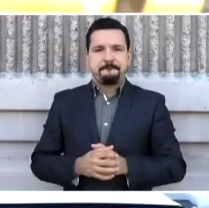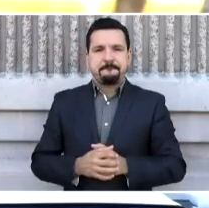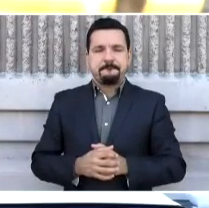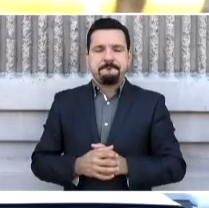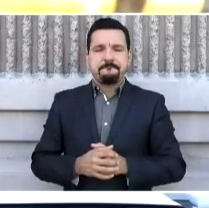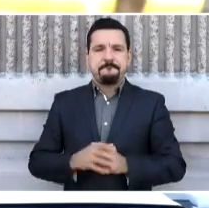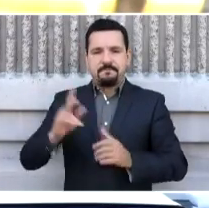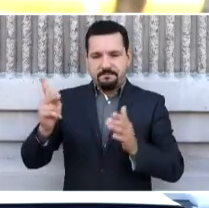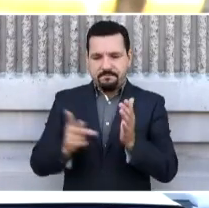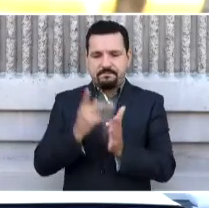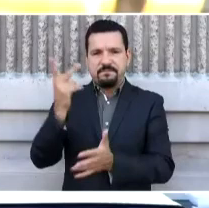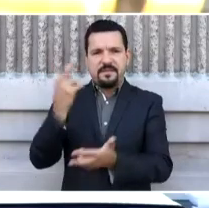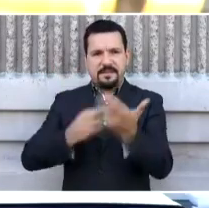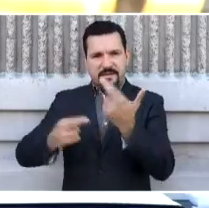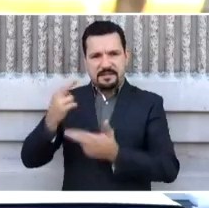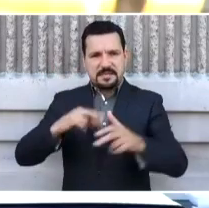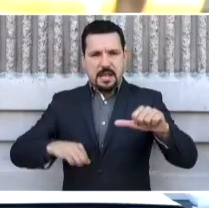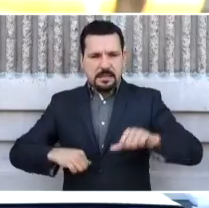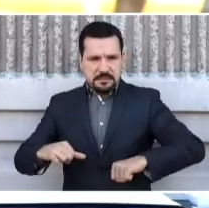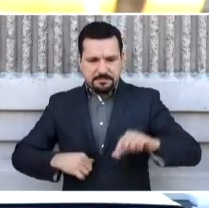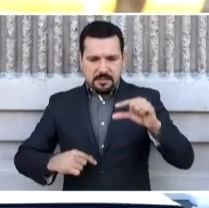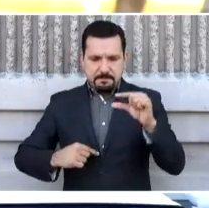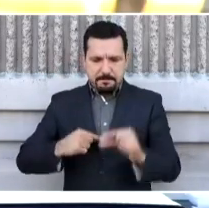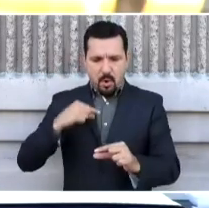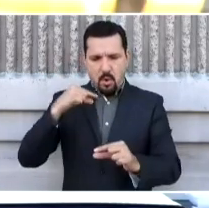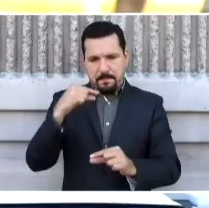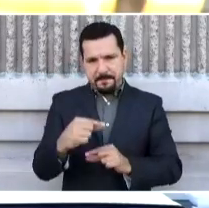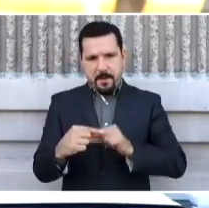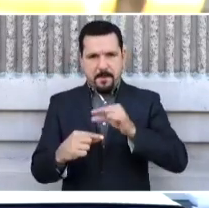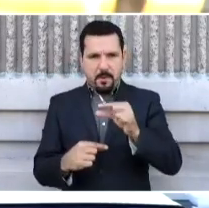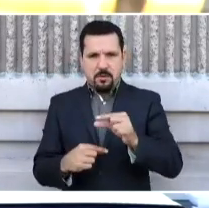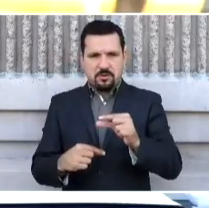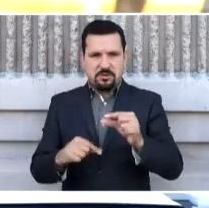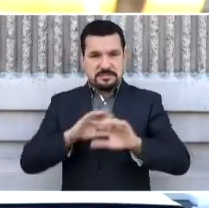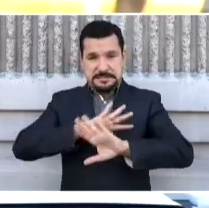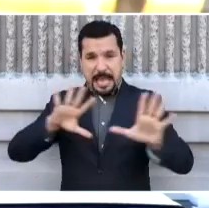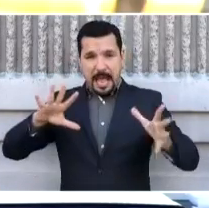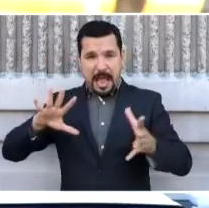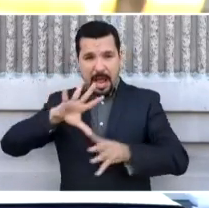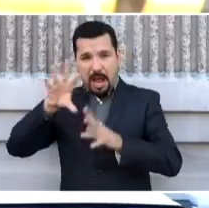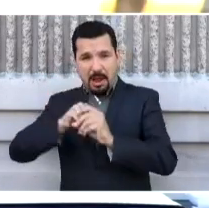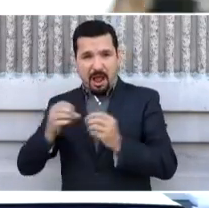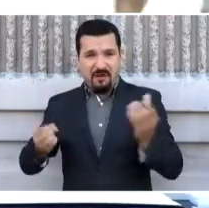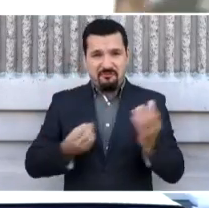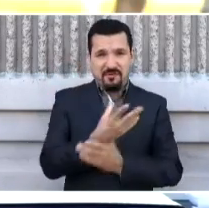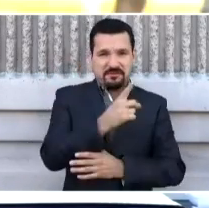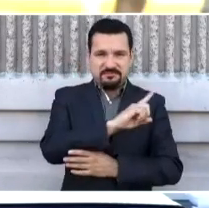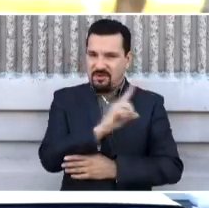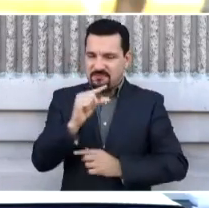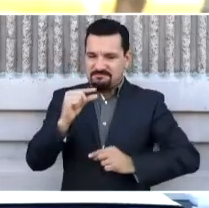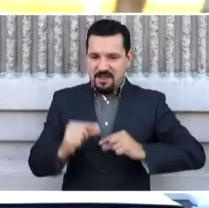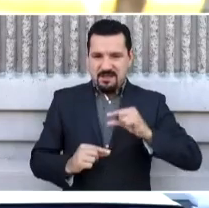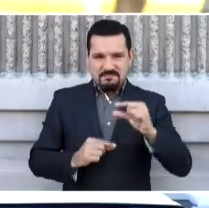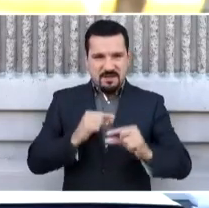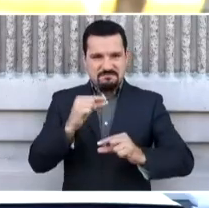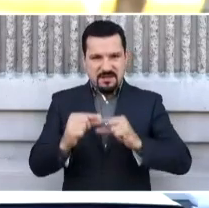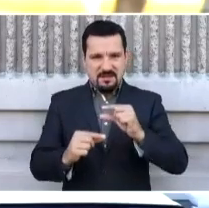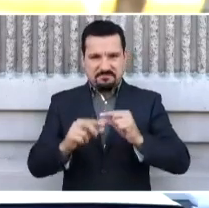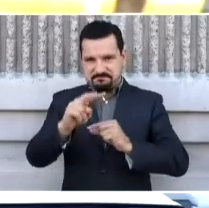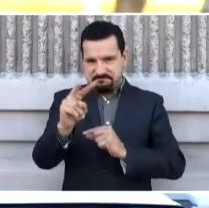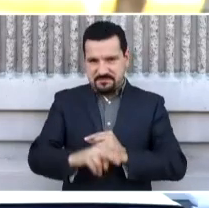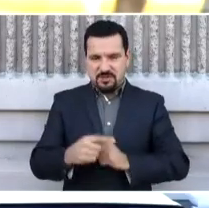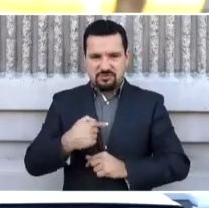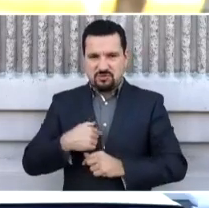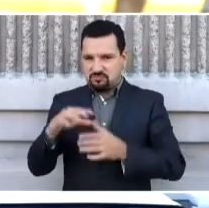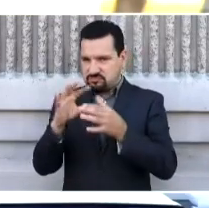las actividades debe ser gradual y progresiva. No existe, y eso es algo que sí técnicamente